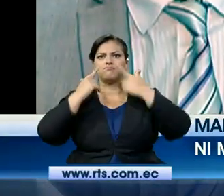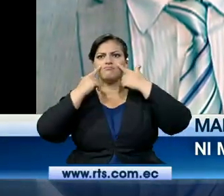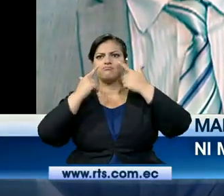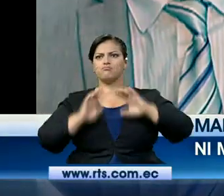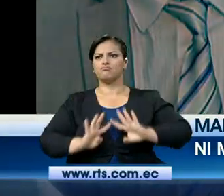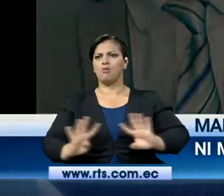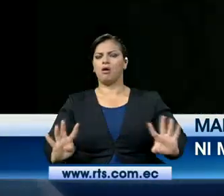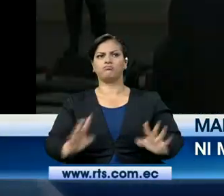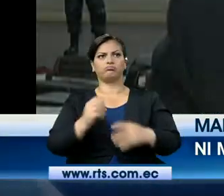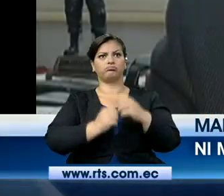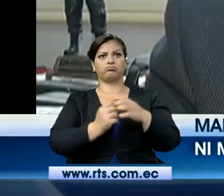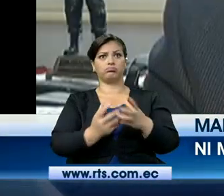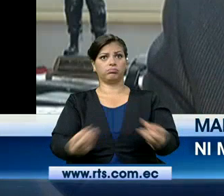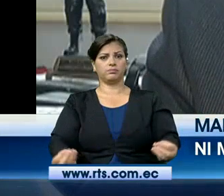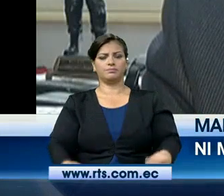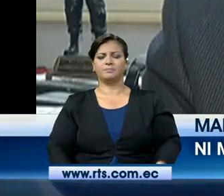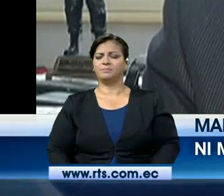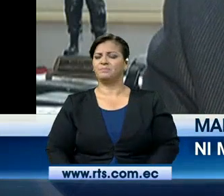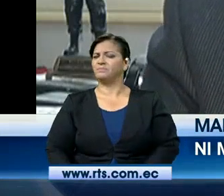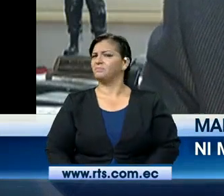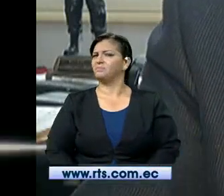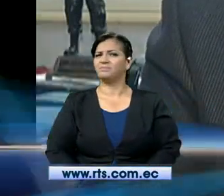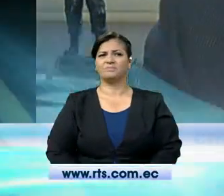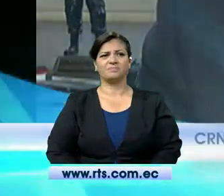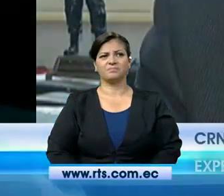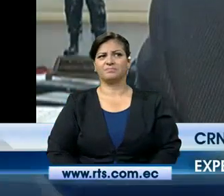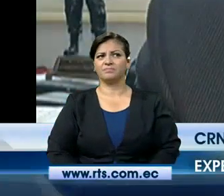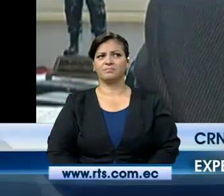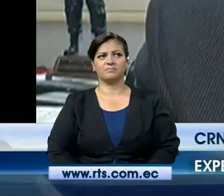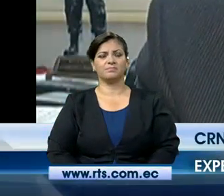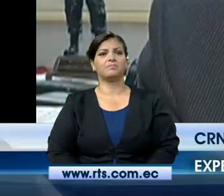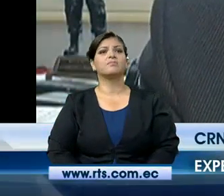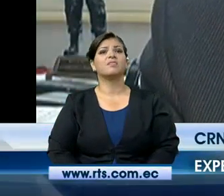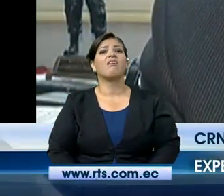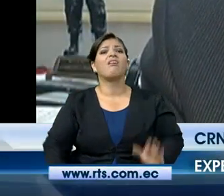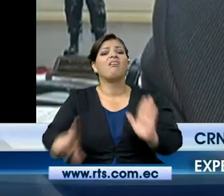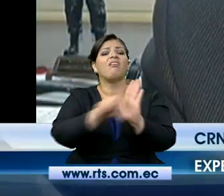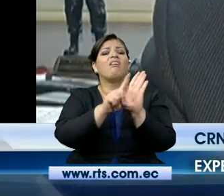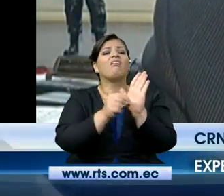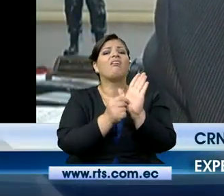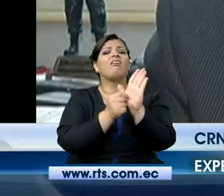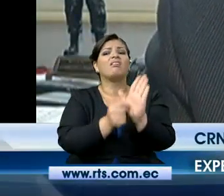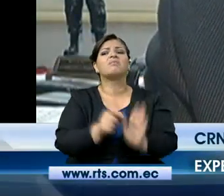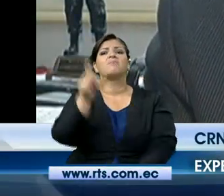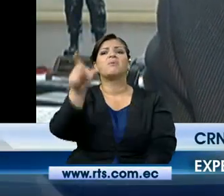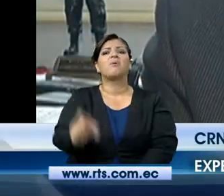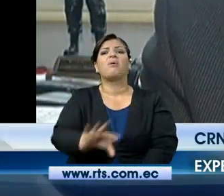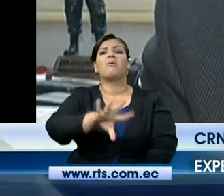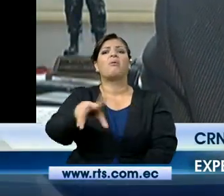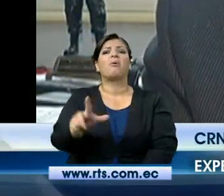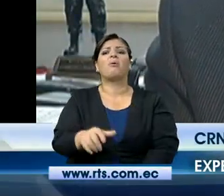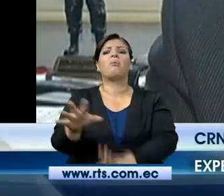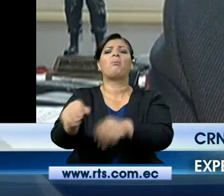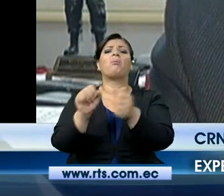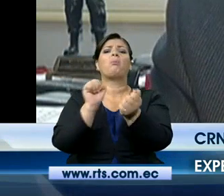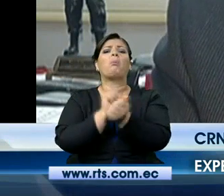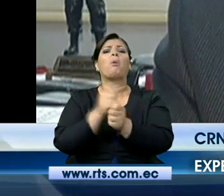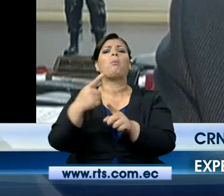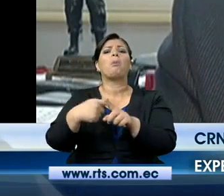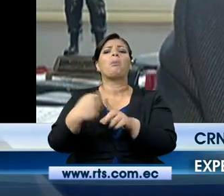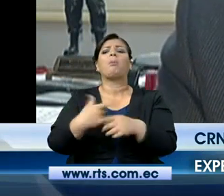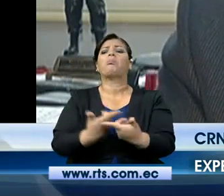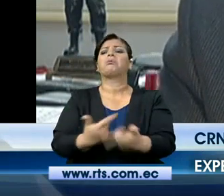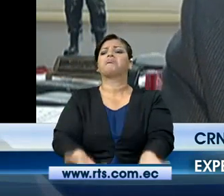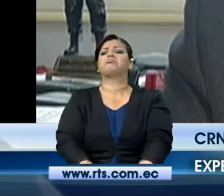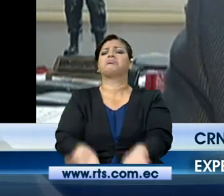en las sábanas. Porque todas las leyes están a favor de los delincuentes. Estas medidas sustitutivas generan